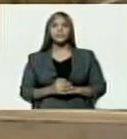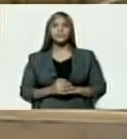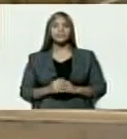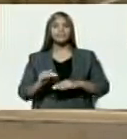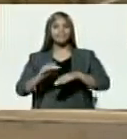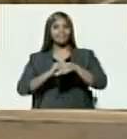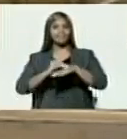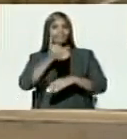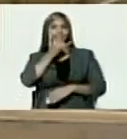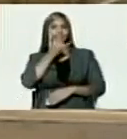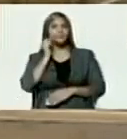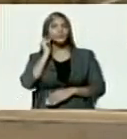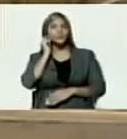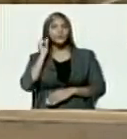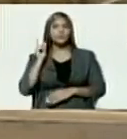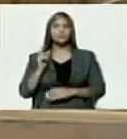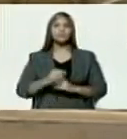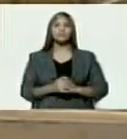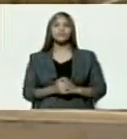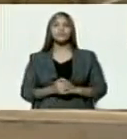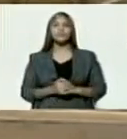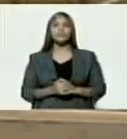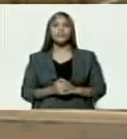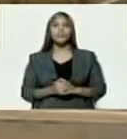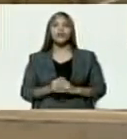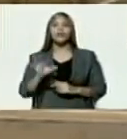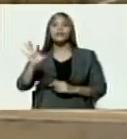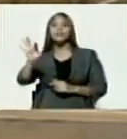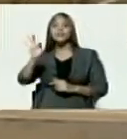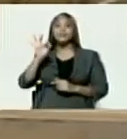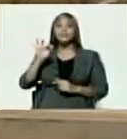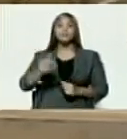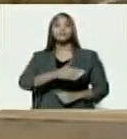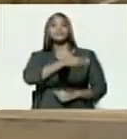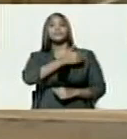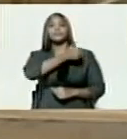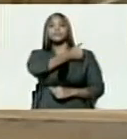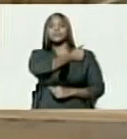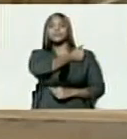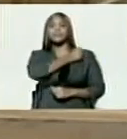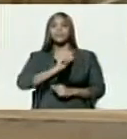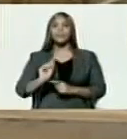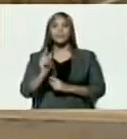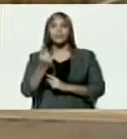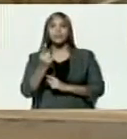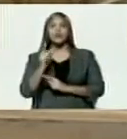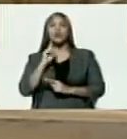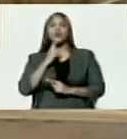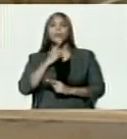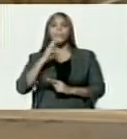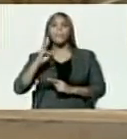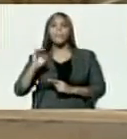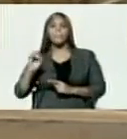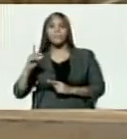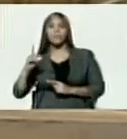Perdón. Como rector electoral principal, ciudadano Pedro Enrique Calzadilla